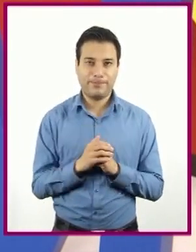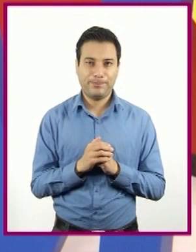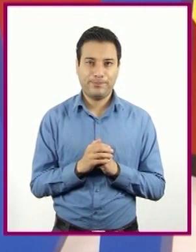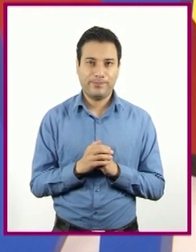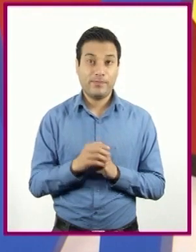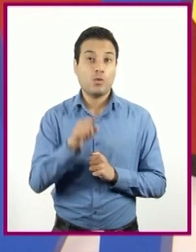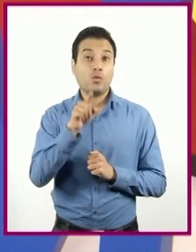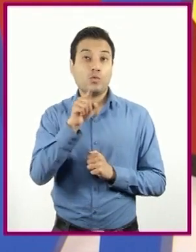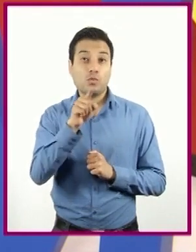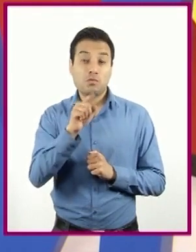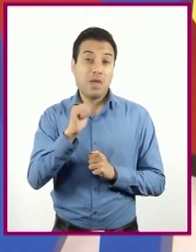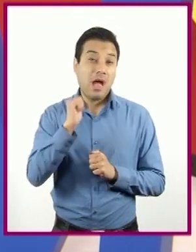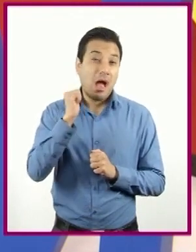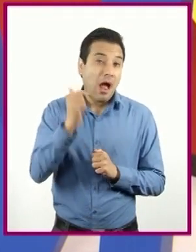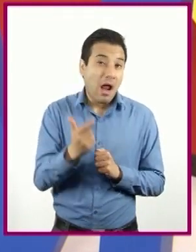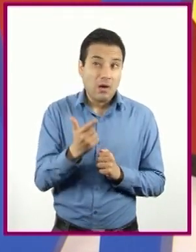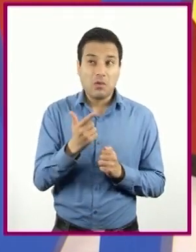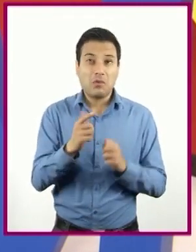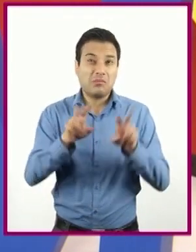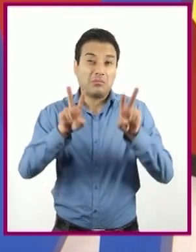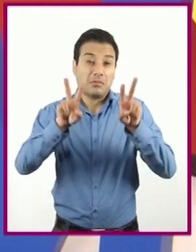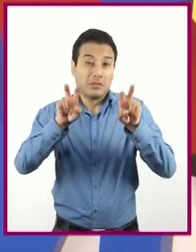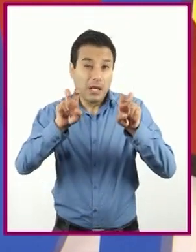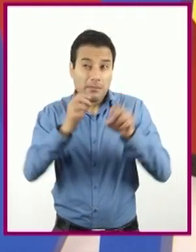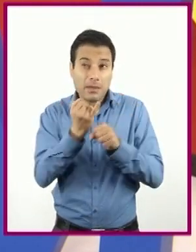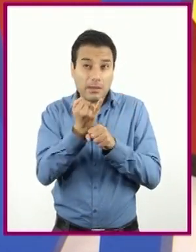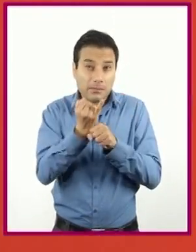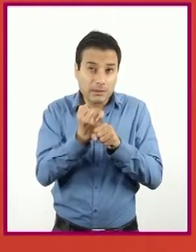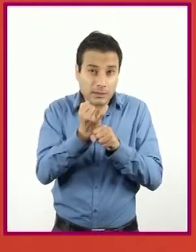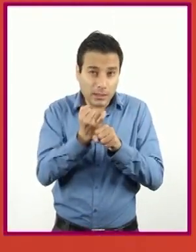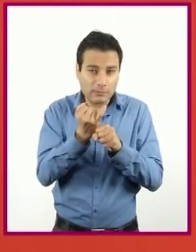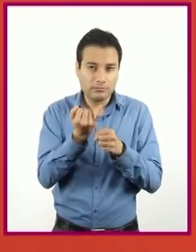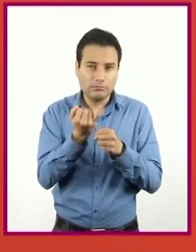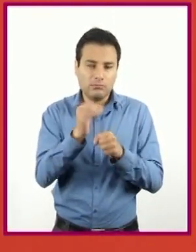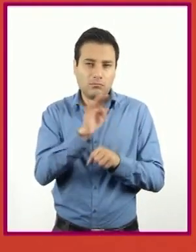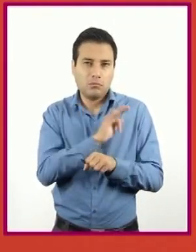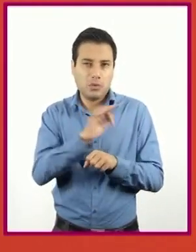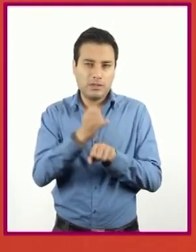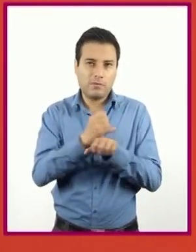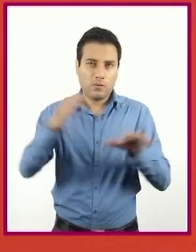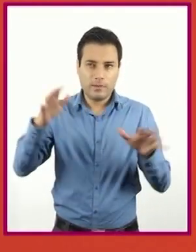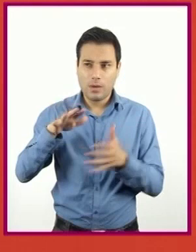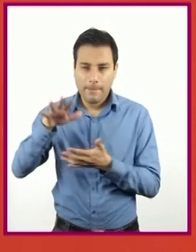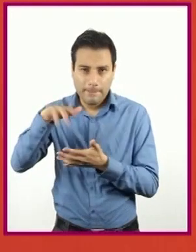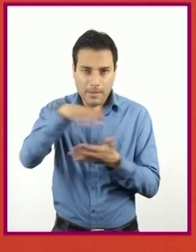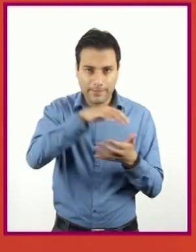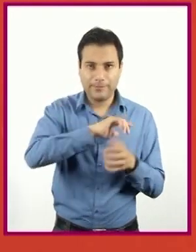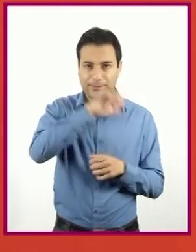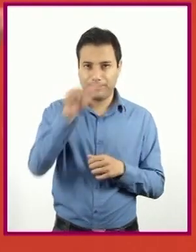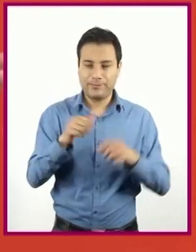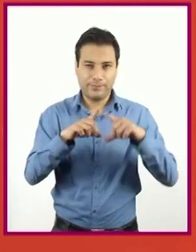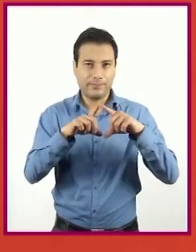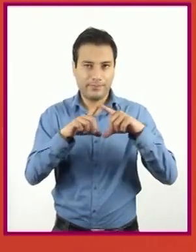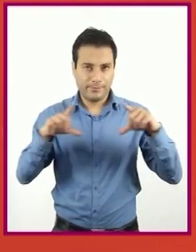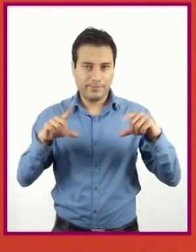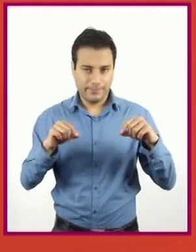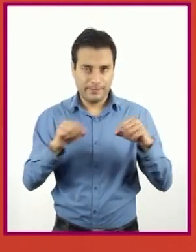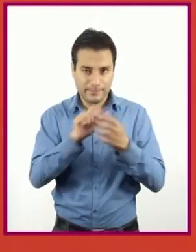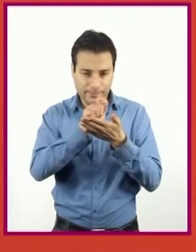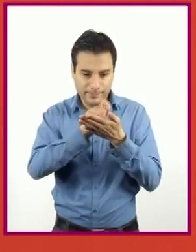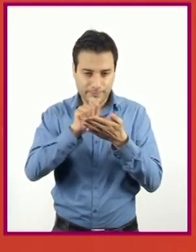que elaborar fichas temáticas sobre algún tema de interés. En esta sesión titulada Leo, luego